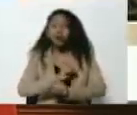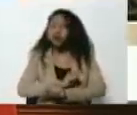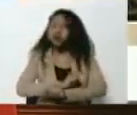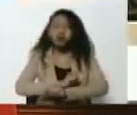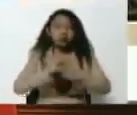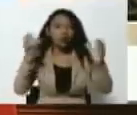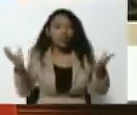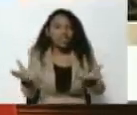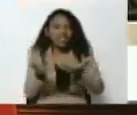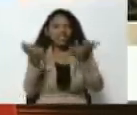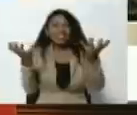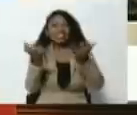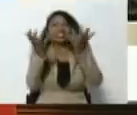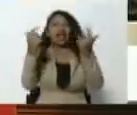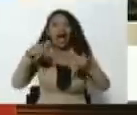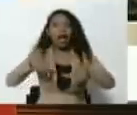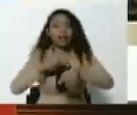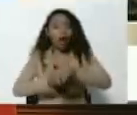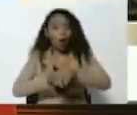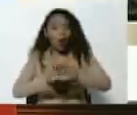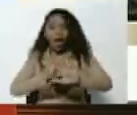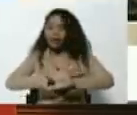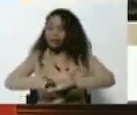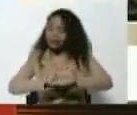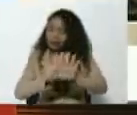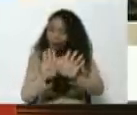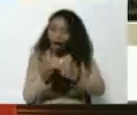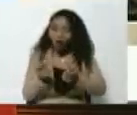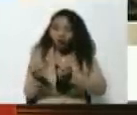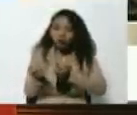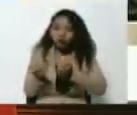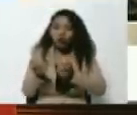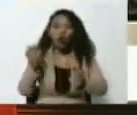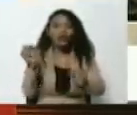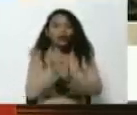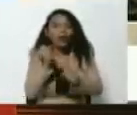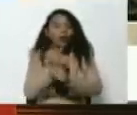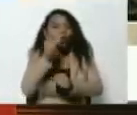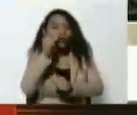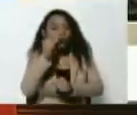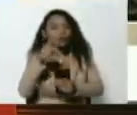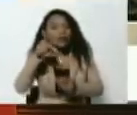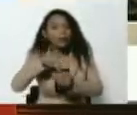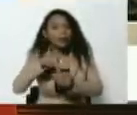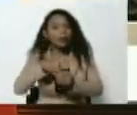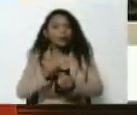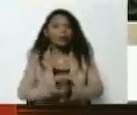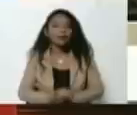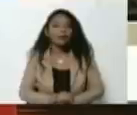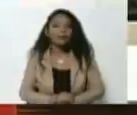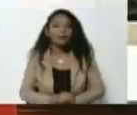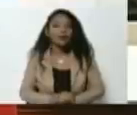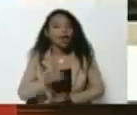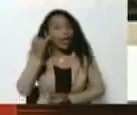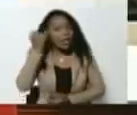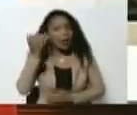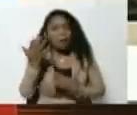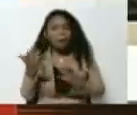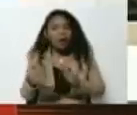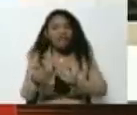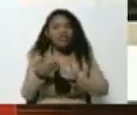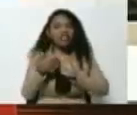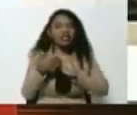incendio que ya a esta hora está controlado por los trabajadores de PDVSA. con la idea de